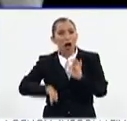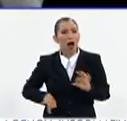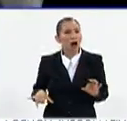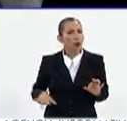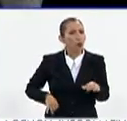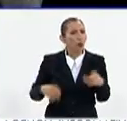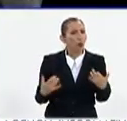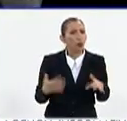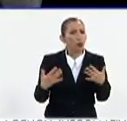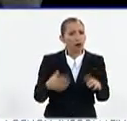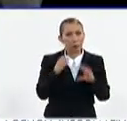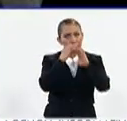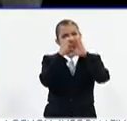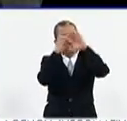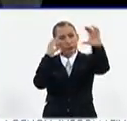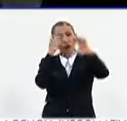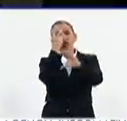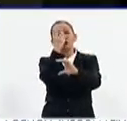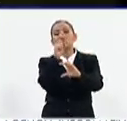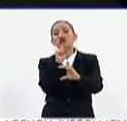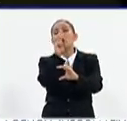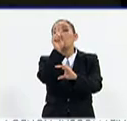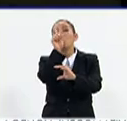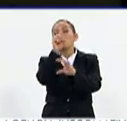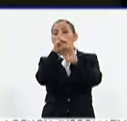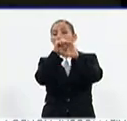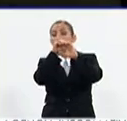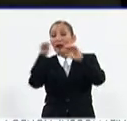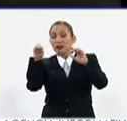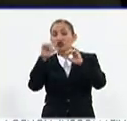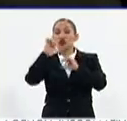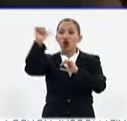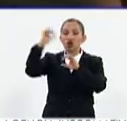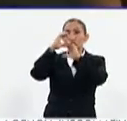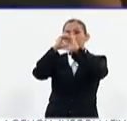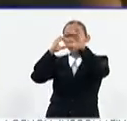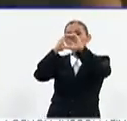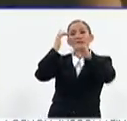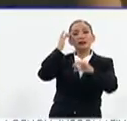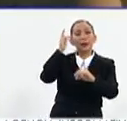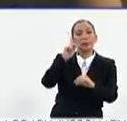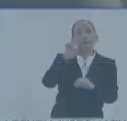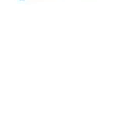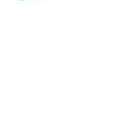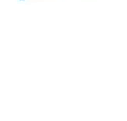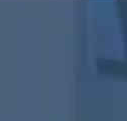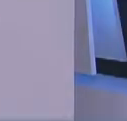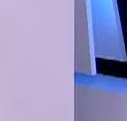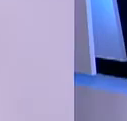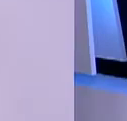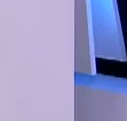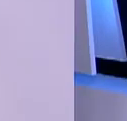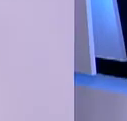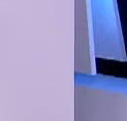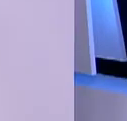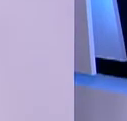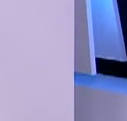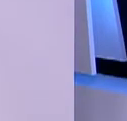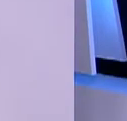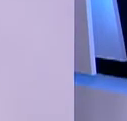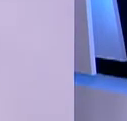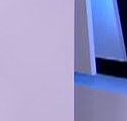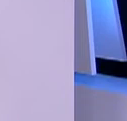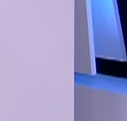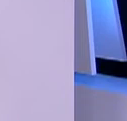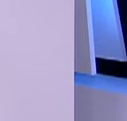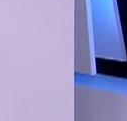interesantes con el telescopio de 2.1 metros y los otros telescopios que tenemos en San Pedro Mártir. Y continuamos con la